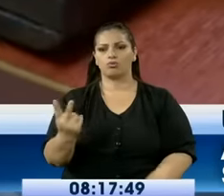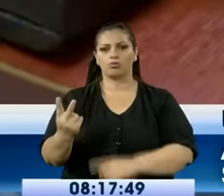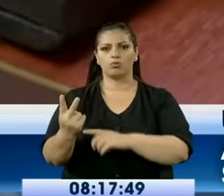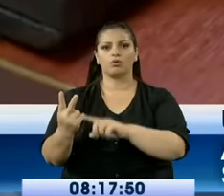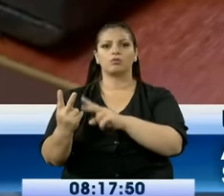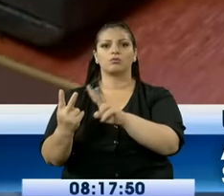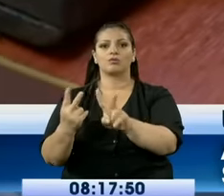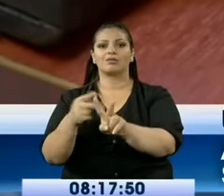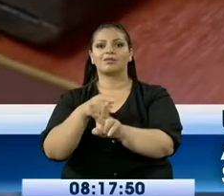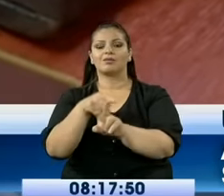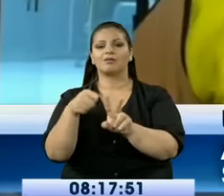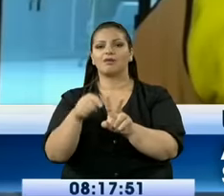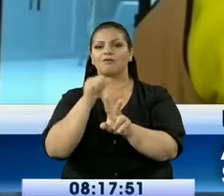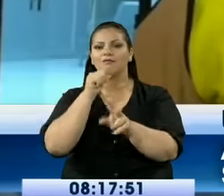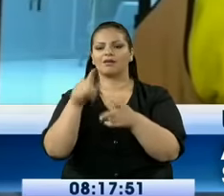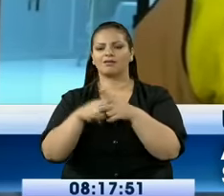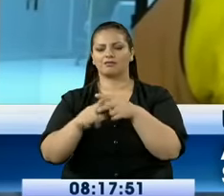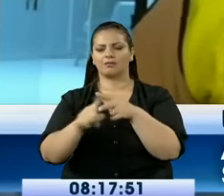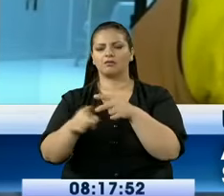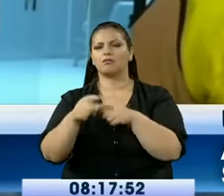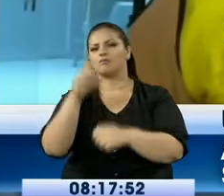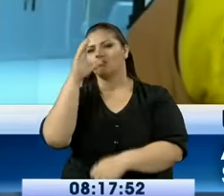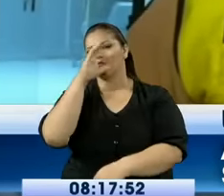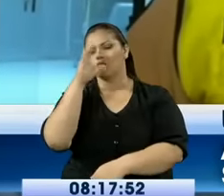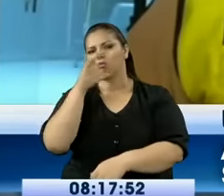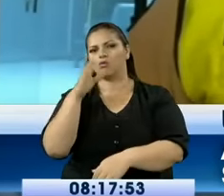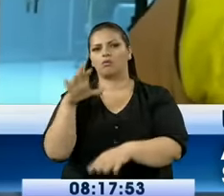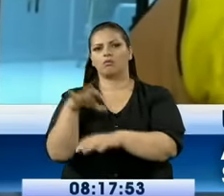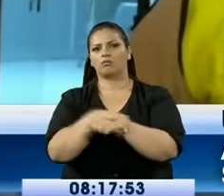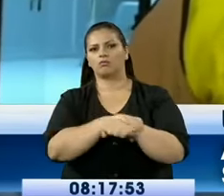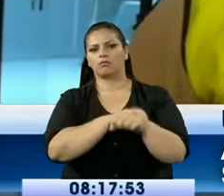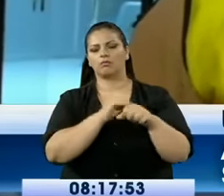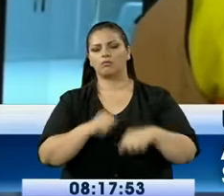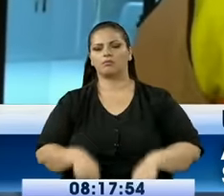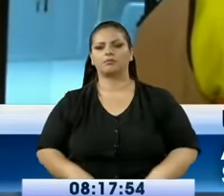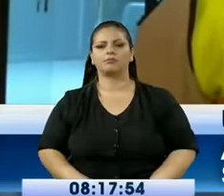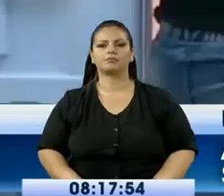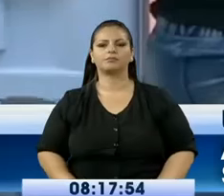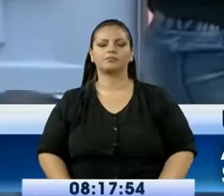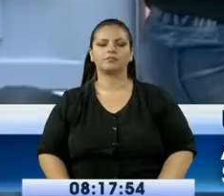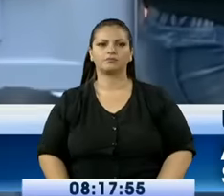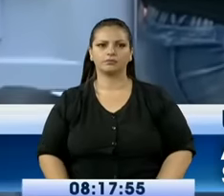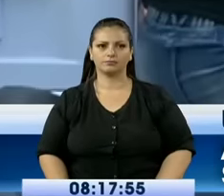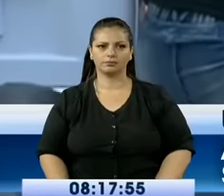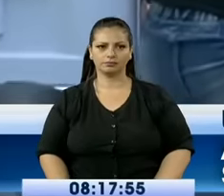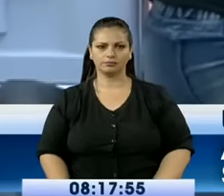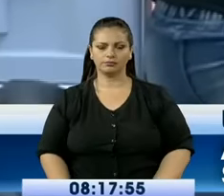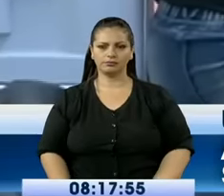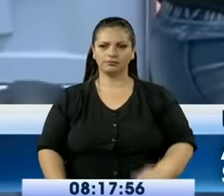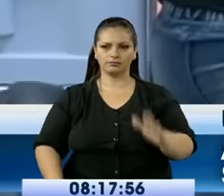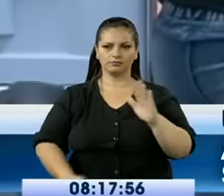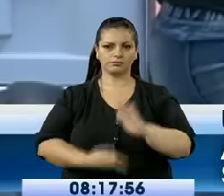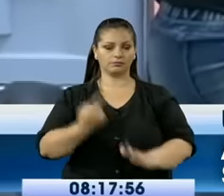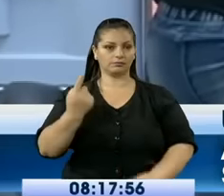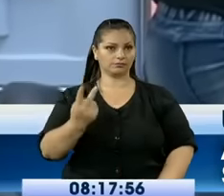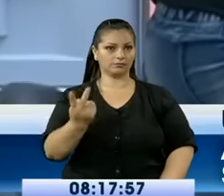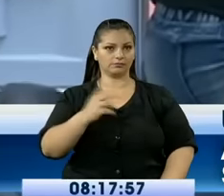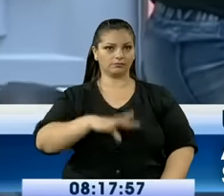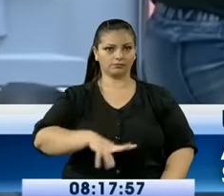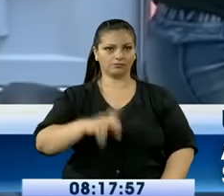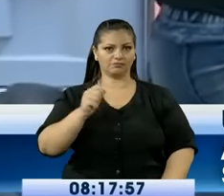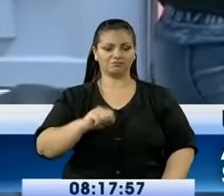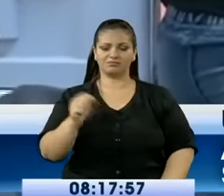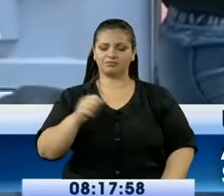más pronto posible. Se tiene información de que este hecho no es el primero, porque ya ha habido reportes